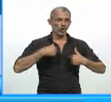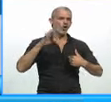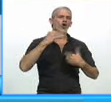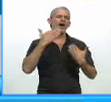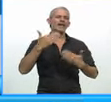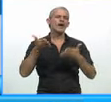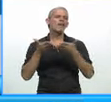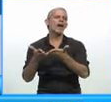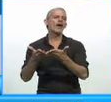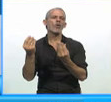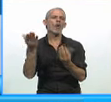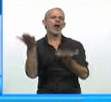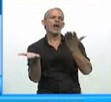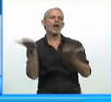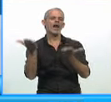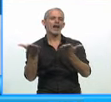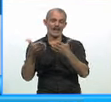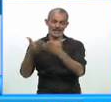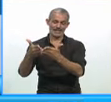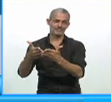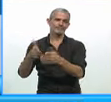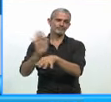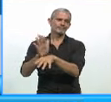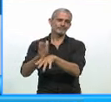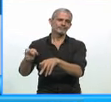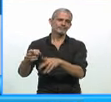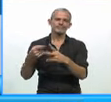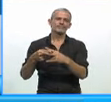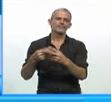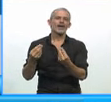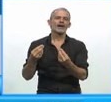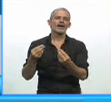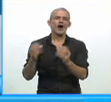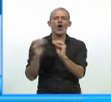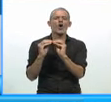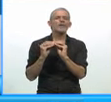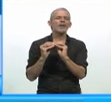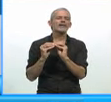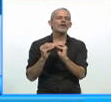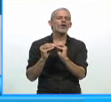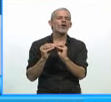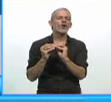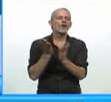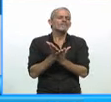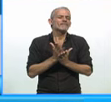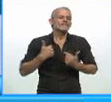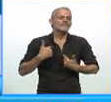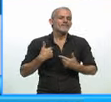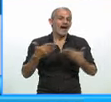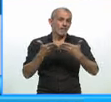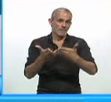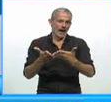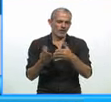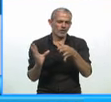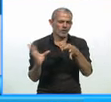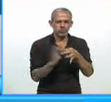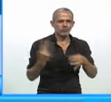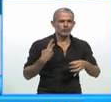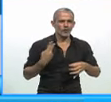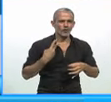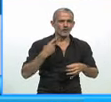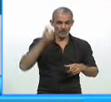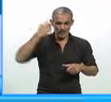Sí, la embarcación es nuestro compañero más fiel, ¿no? No hay que abandonarla nunca. Mérito